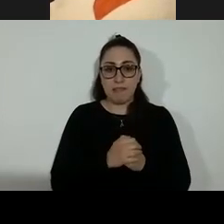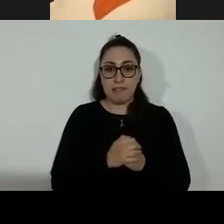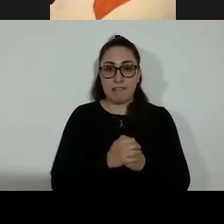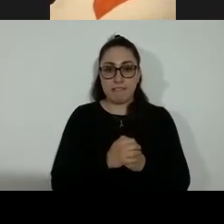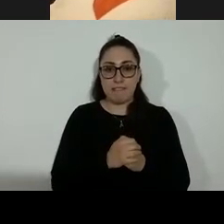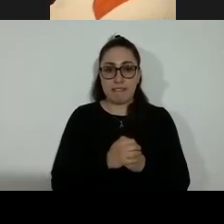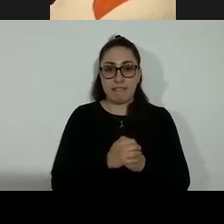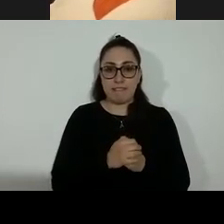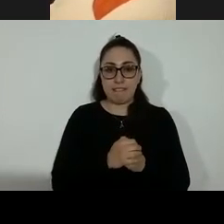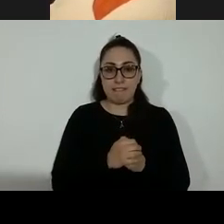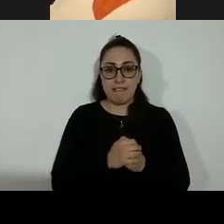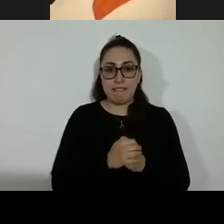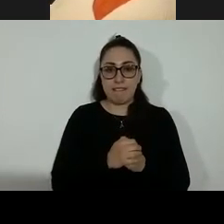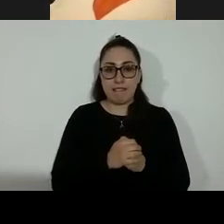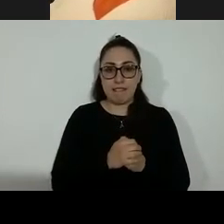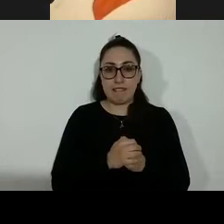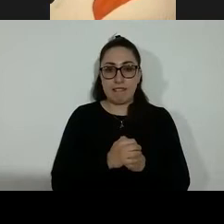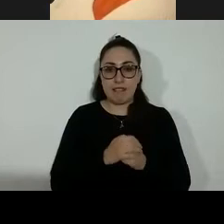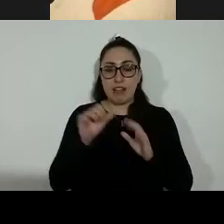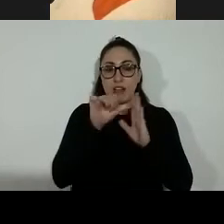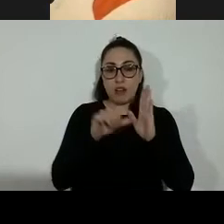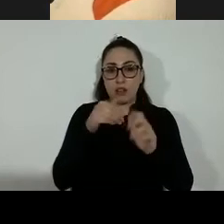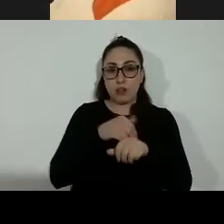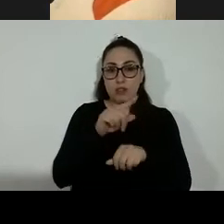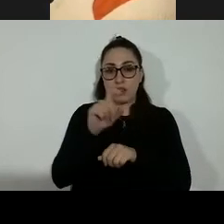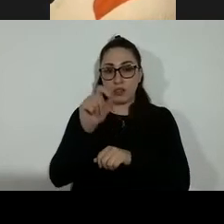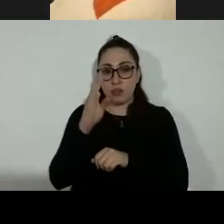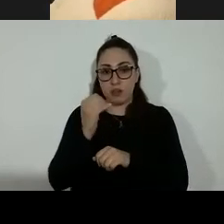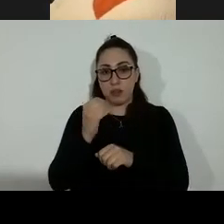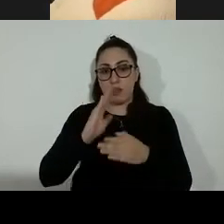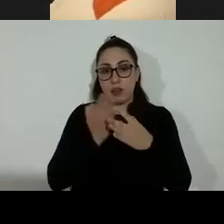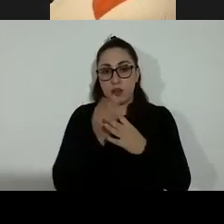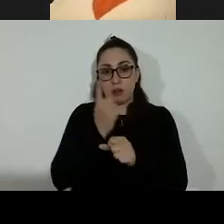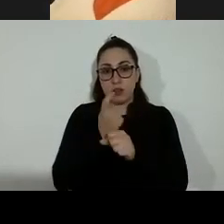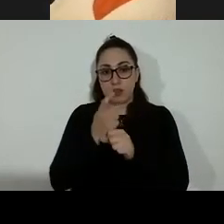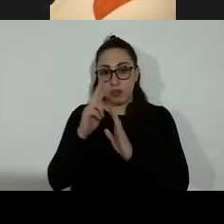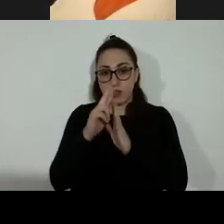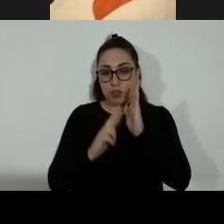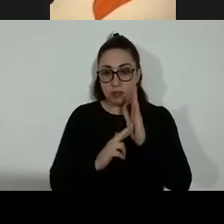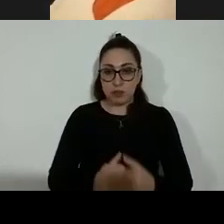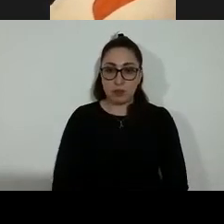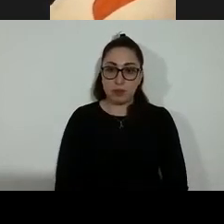no es artículo 129, fracción primera del reglamento.